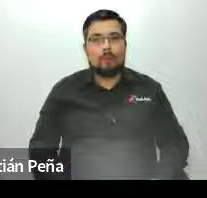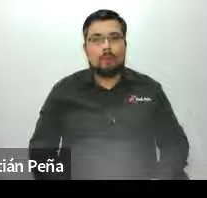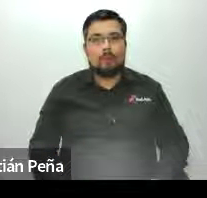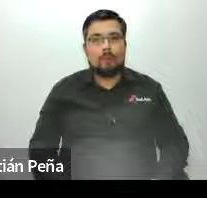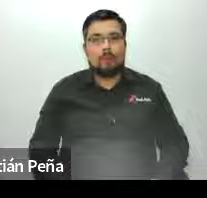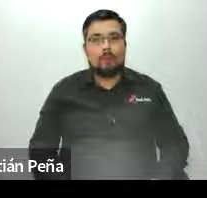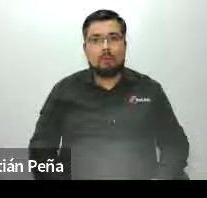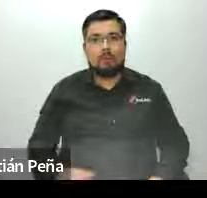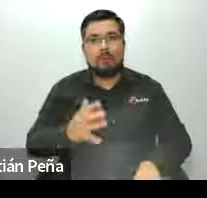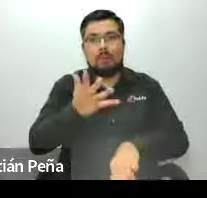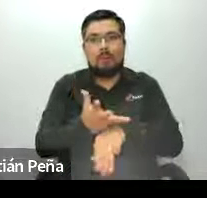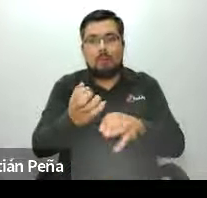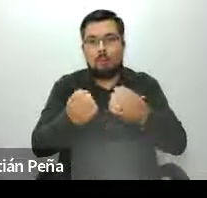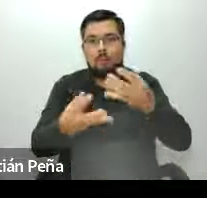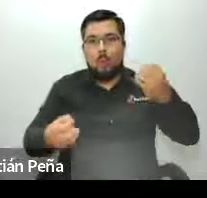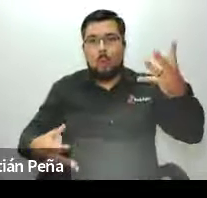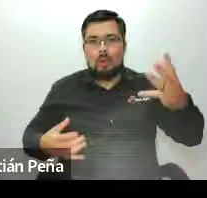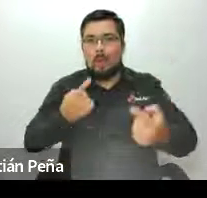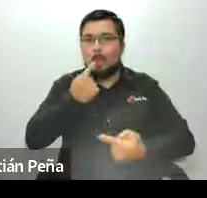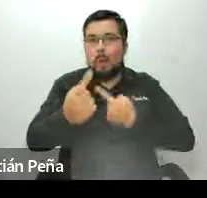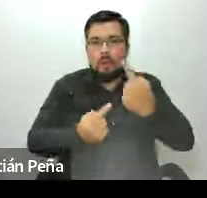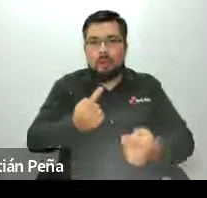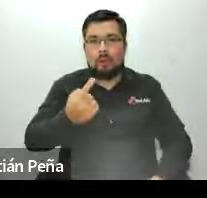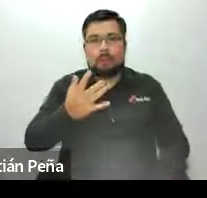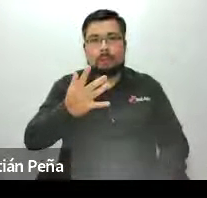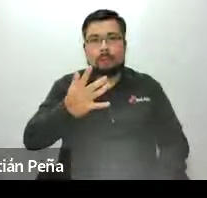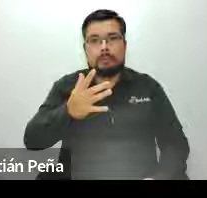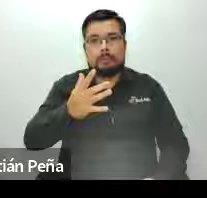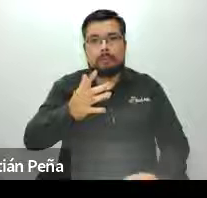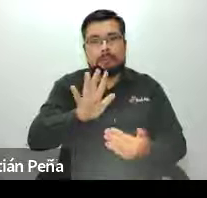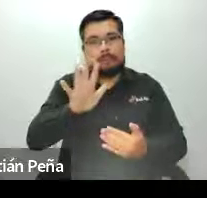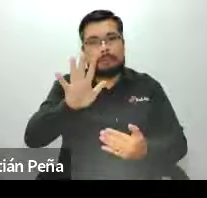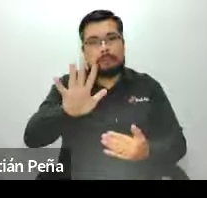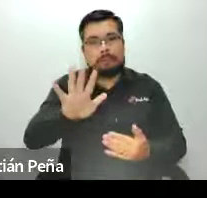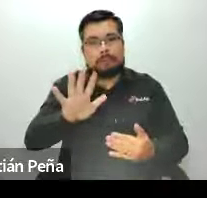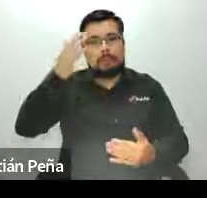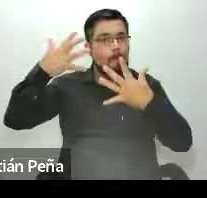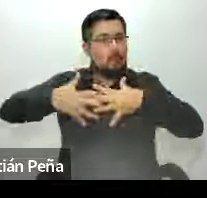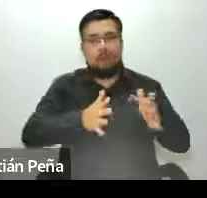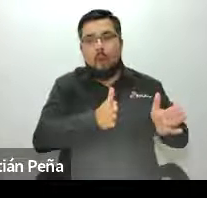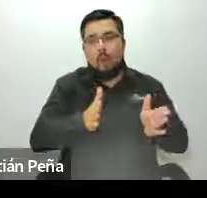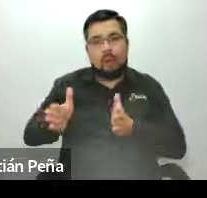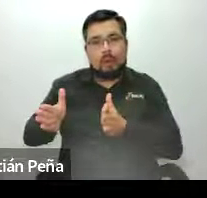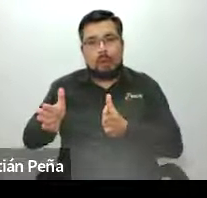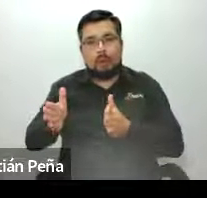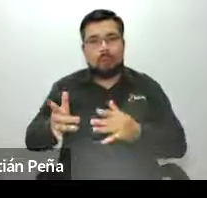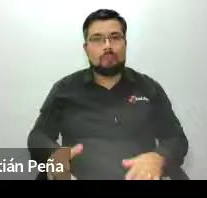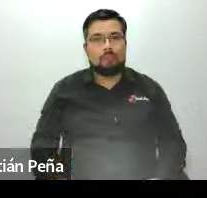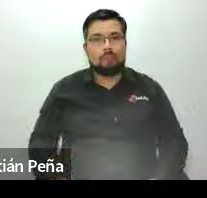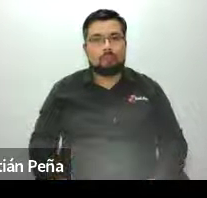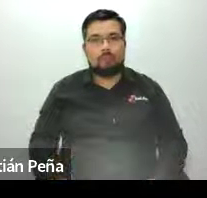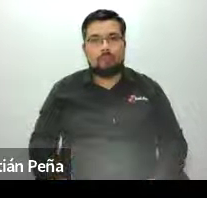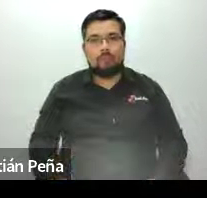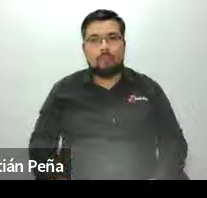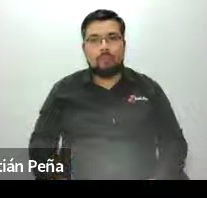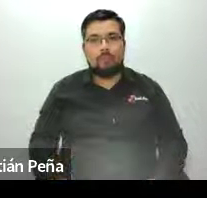hay varias preguntas, déjenme ordenar mi cerebro, porque mi cerebro de repente es impulsivo. Entonces, lo que quiero, hay una primera que me llama la atención,